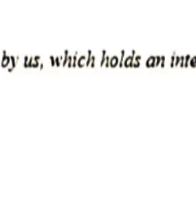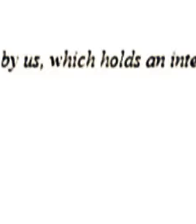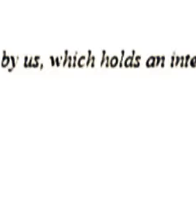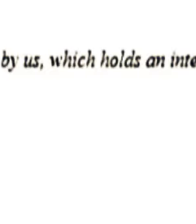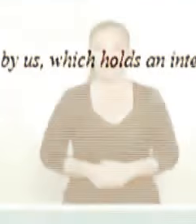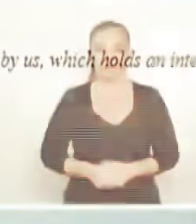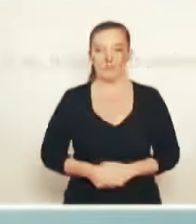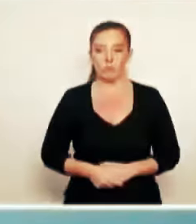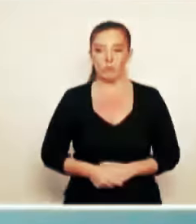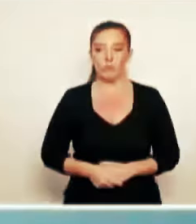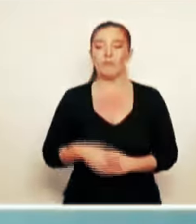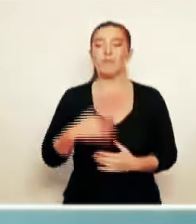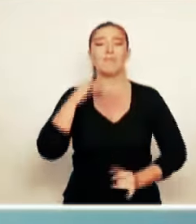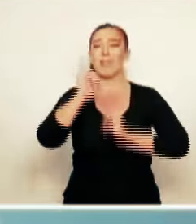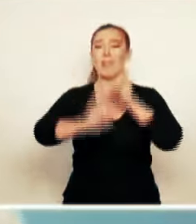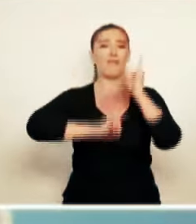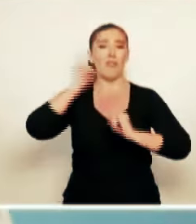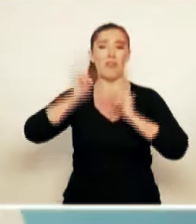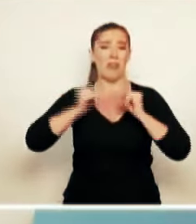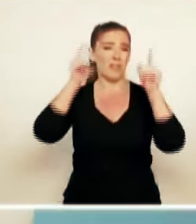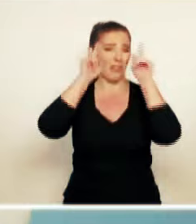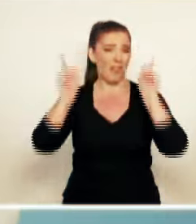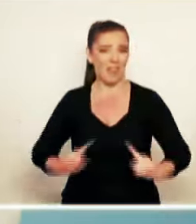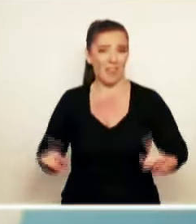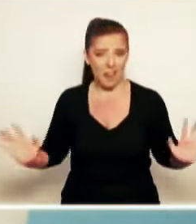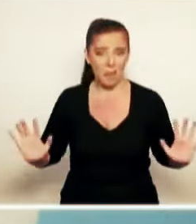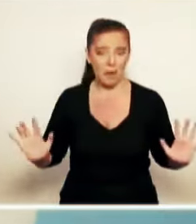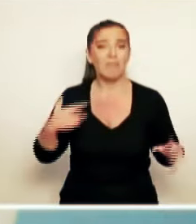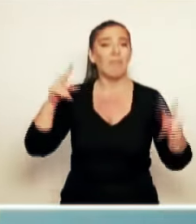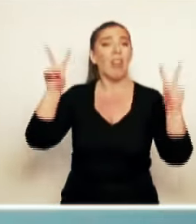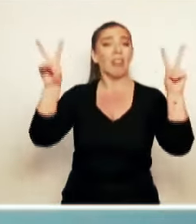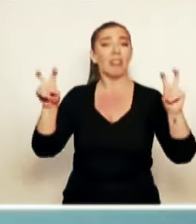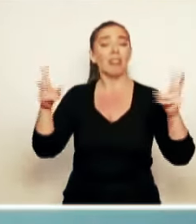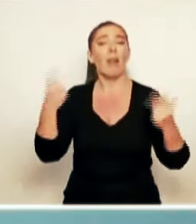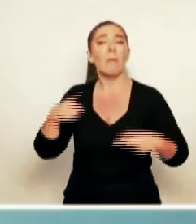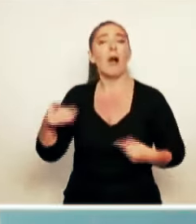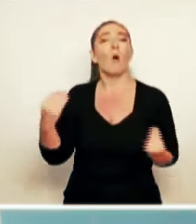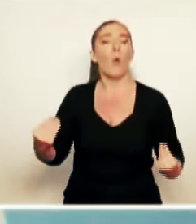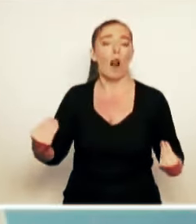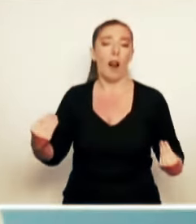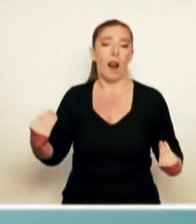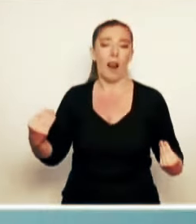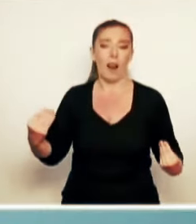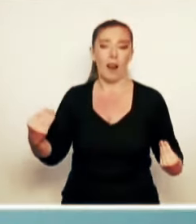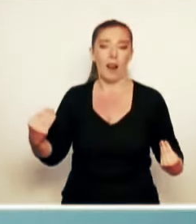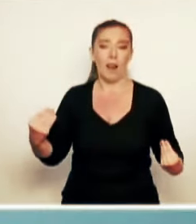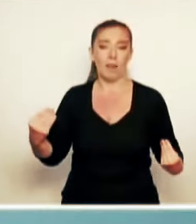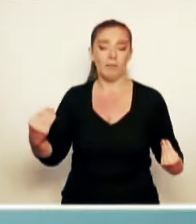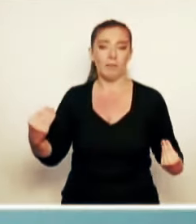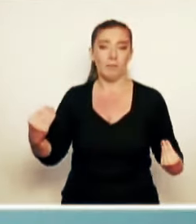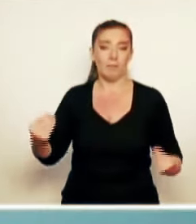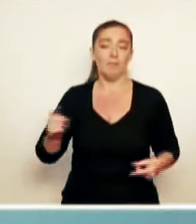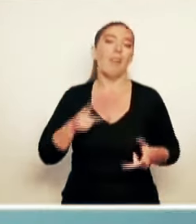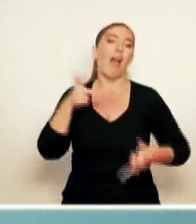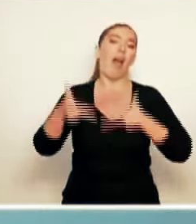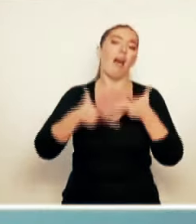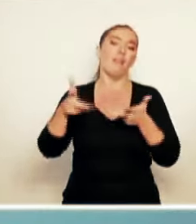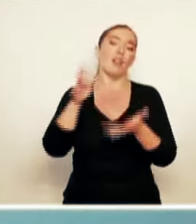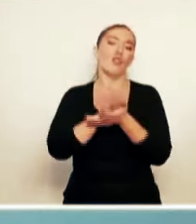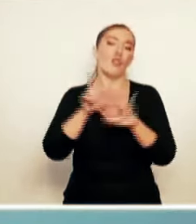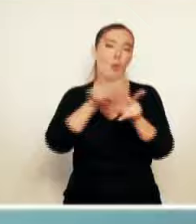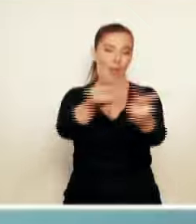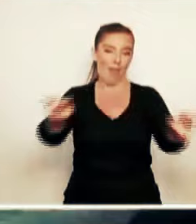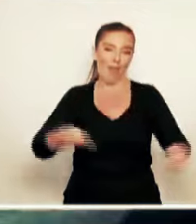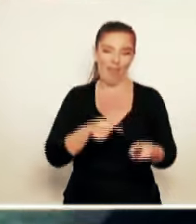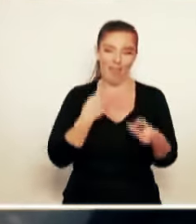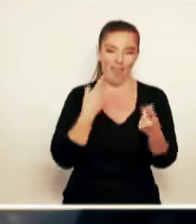datos impresionantes. Bueno, el tema es que claramente, porque además estamos hablando de una rentabilidad en